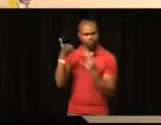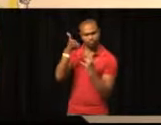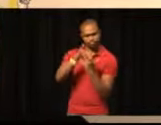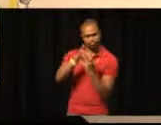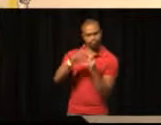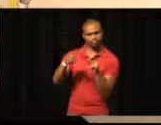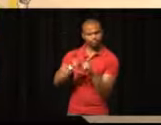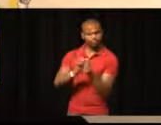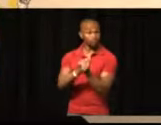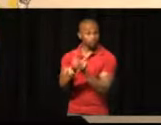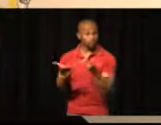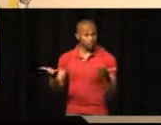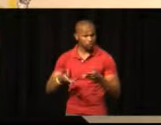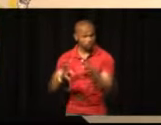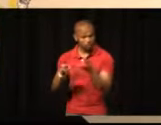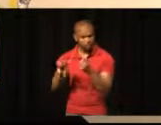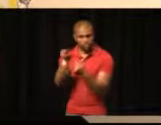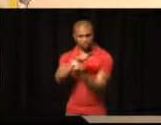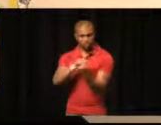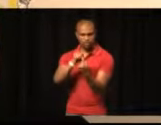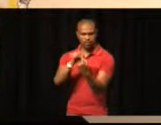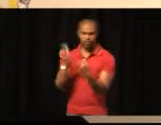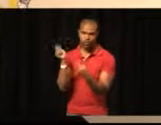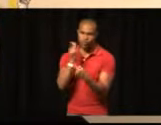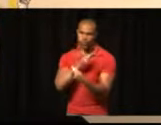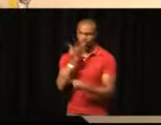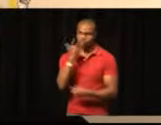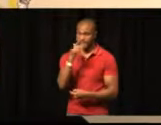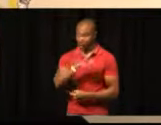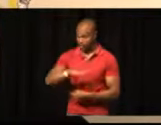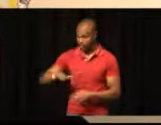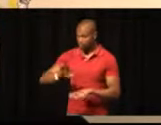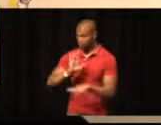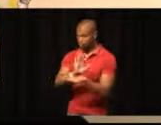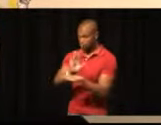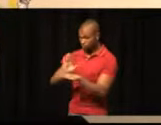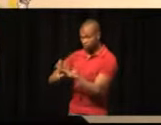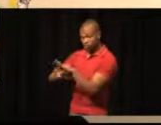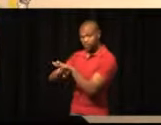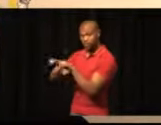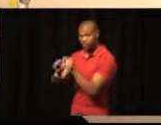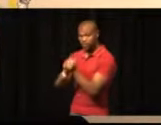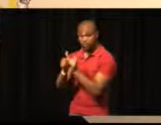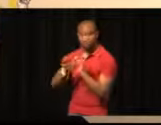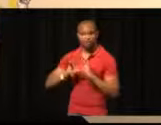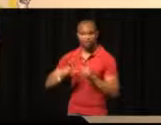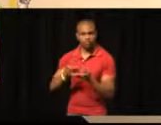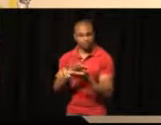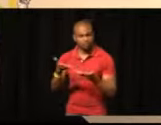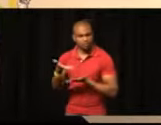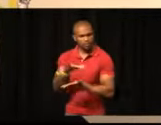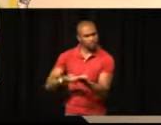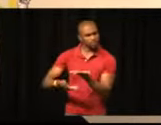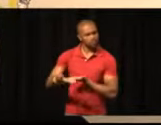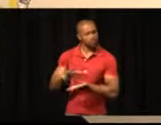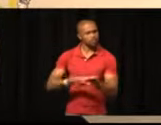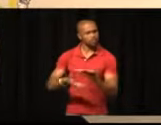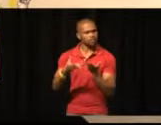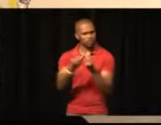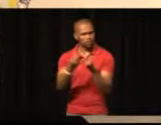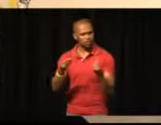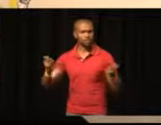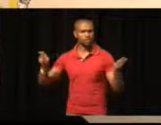medio, y vemos que hoy para poder alcanzar y ayudar al niño, por ejemplo, tenemos que involucrar